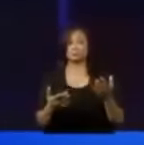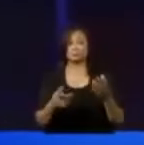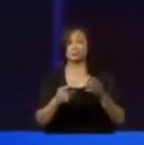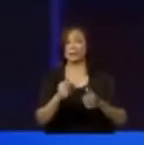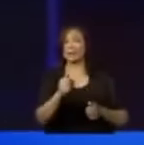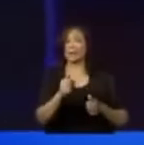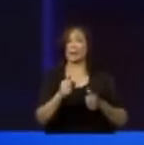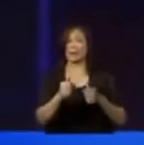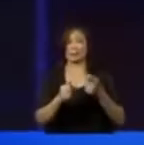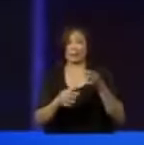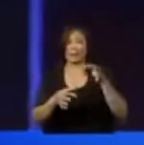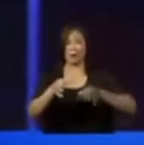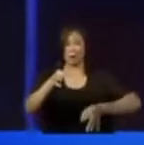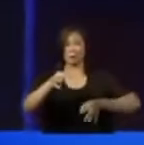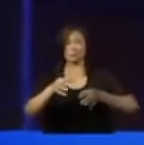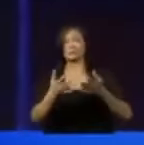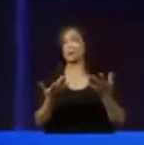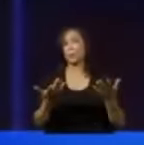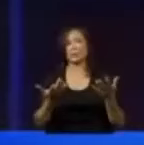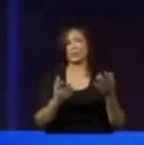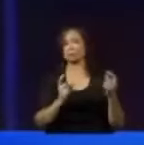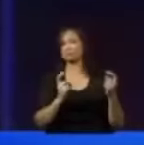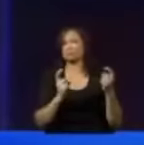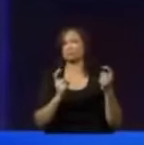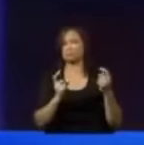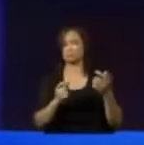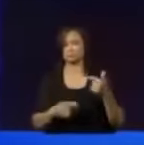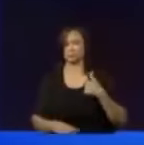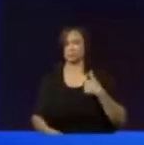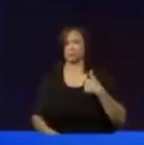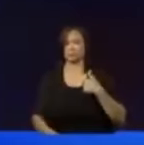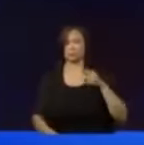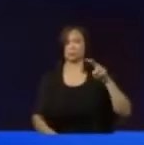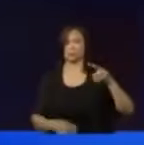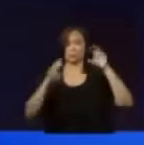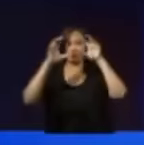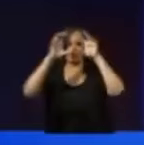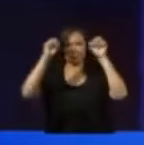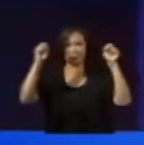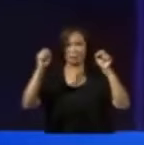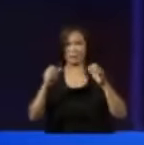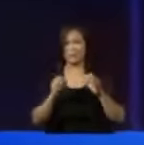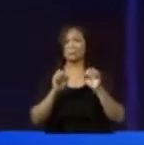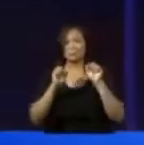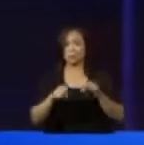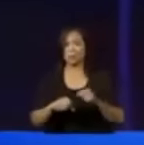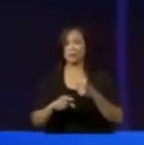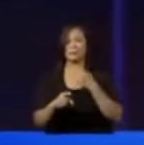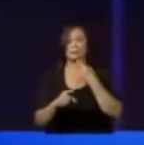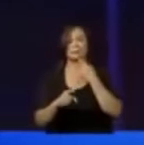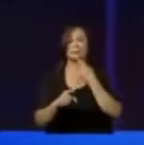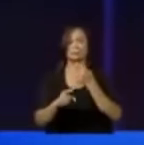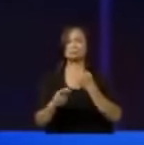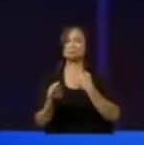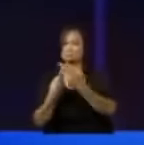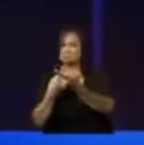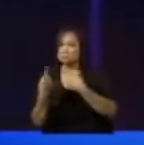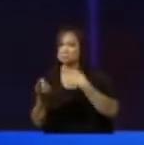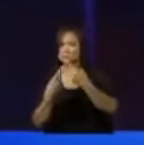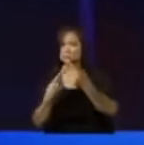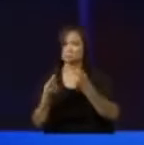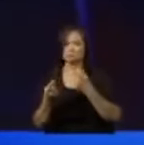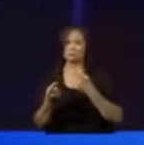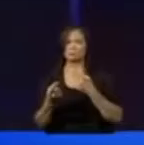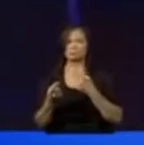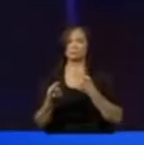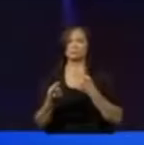el mayor acto de justicia. Miren, que yo tengo una vicepresidenta muy capaz y siempre le doy